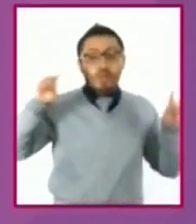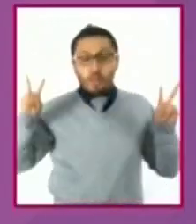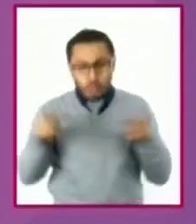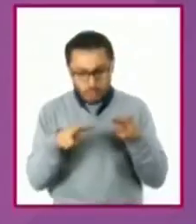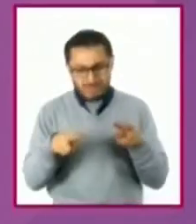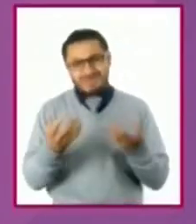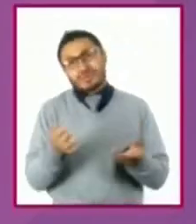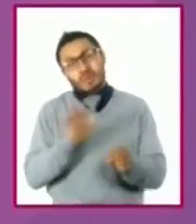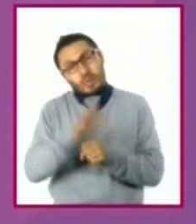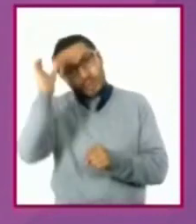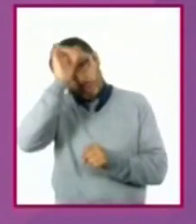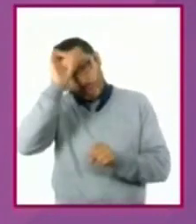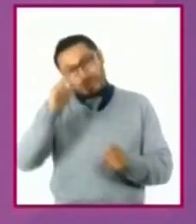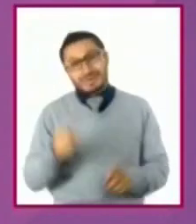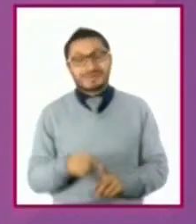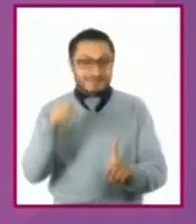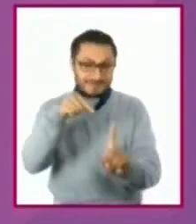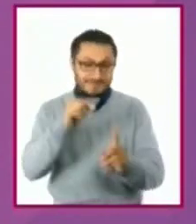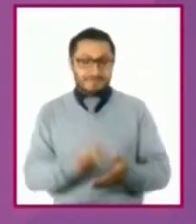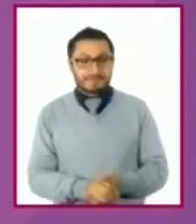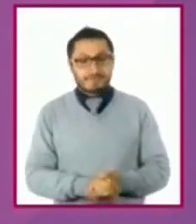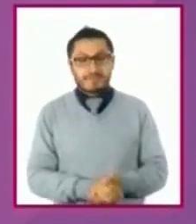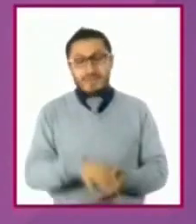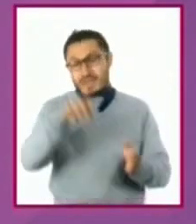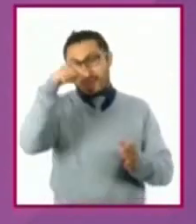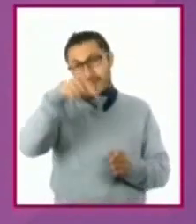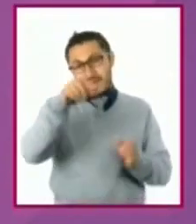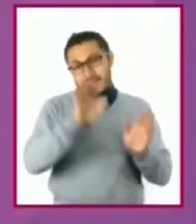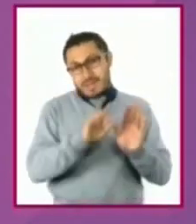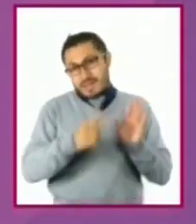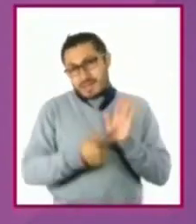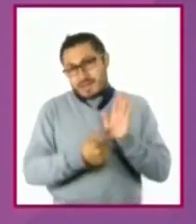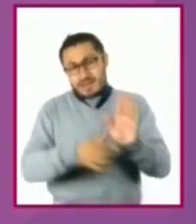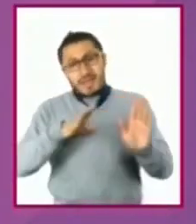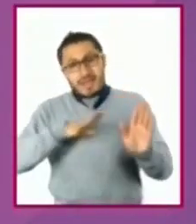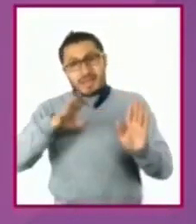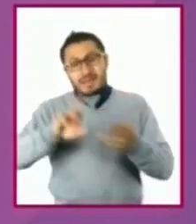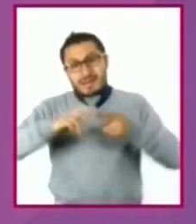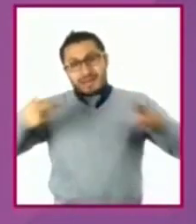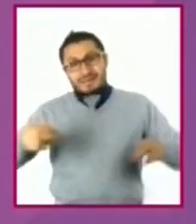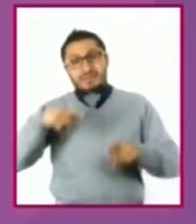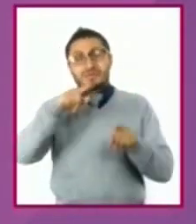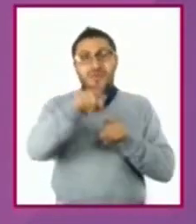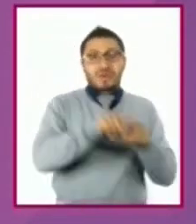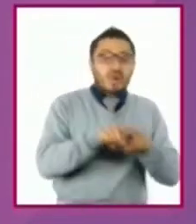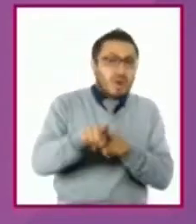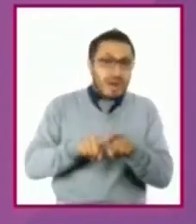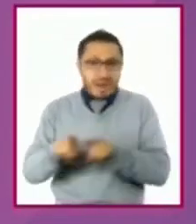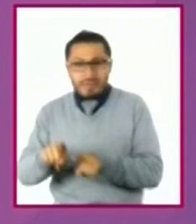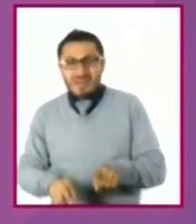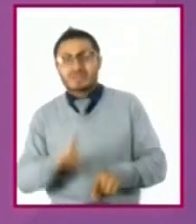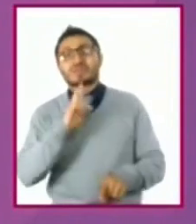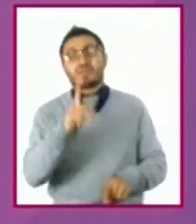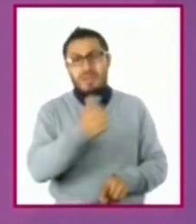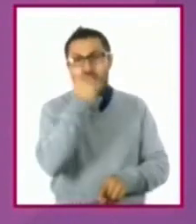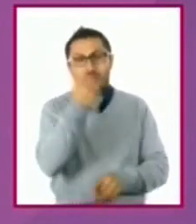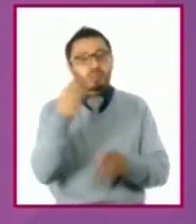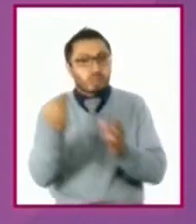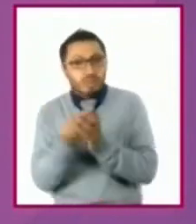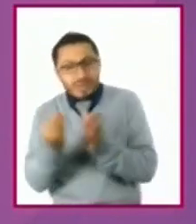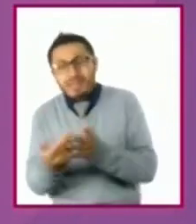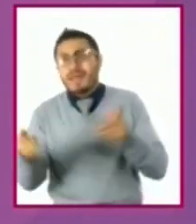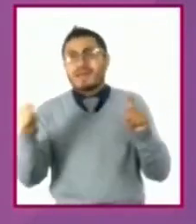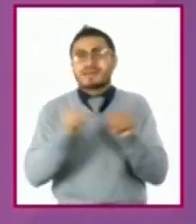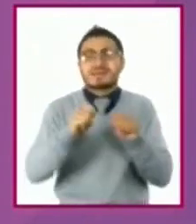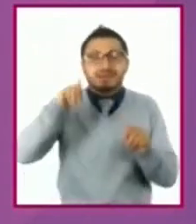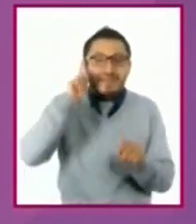las anotaciones incluyen la relación de Memo Pinzón con Meme Pinzón, su hermano, con el mejor alumno de la clase, con la tía